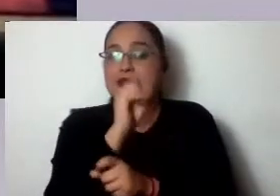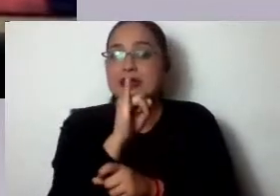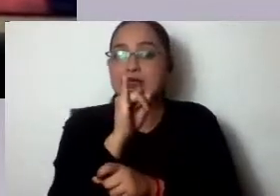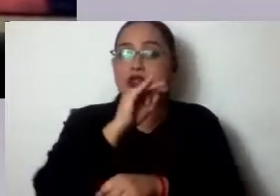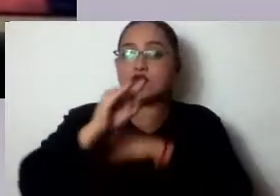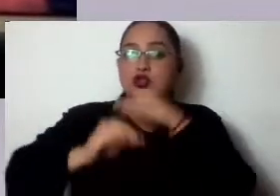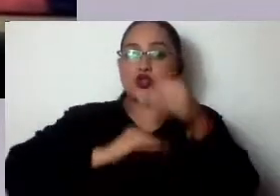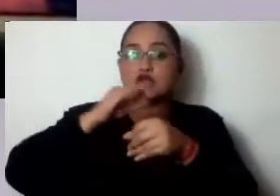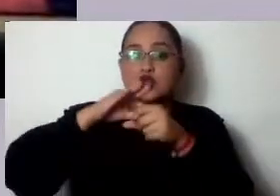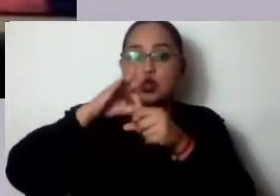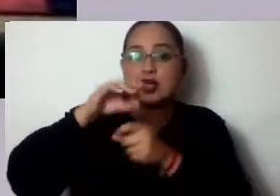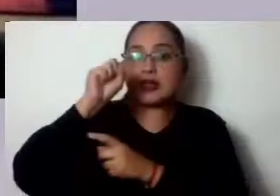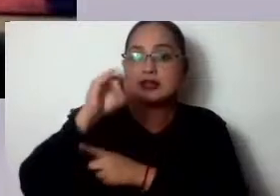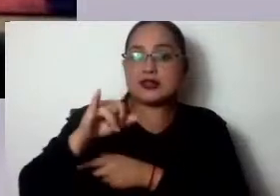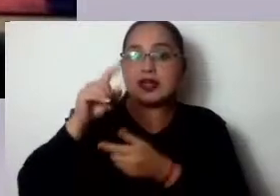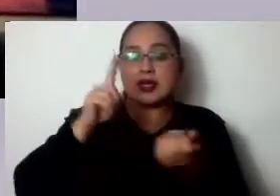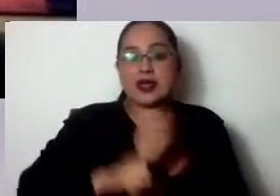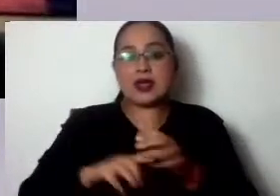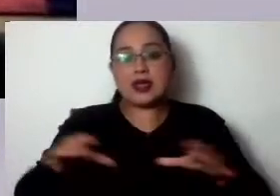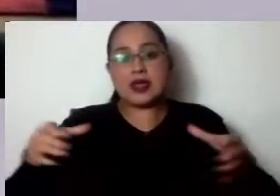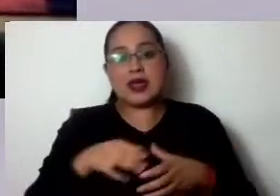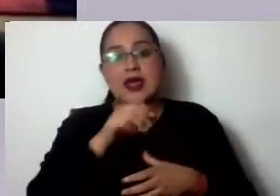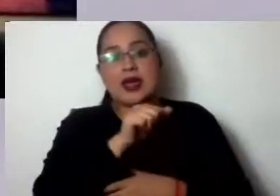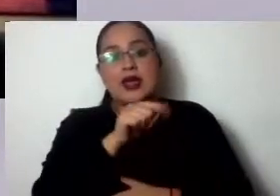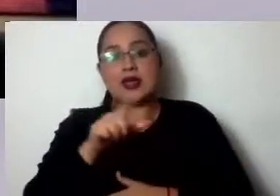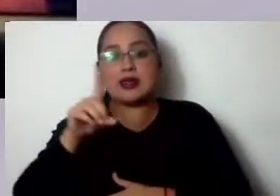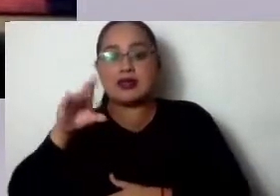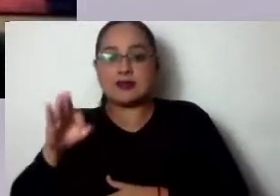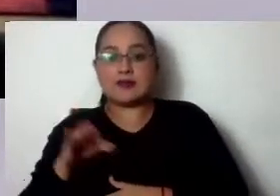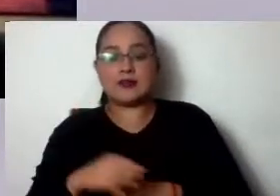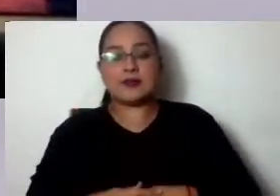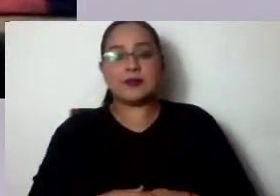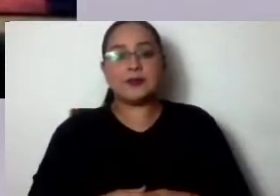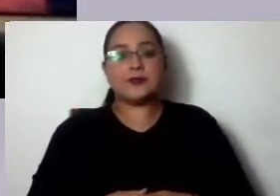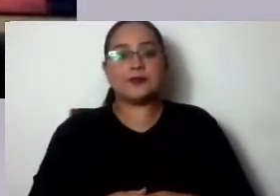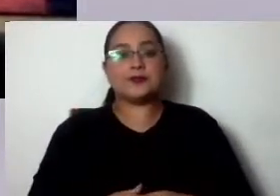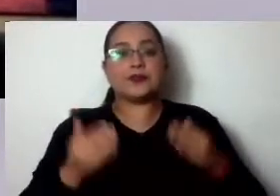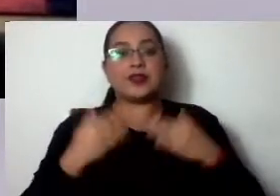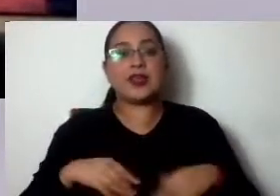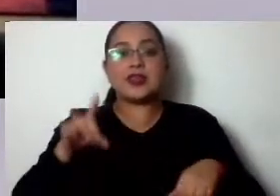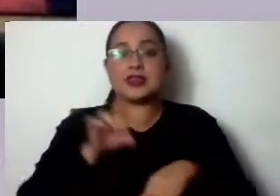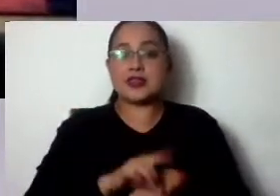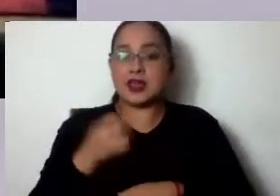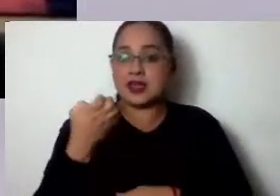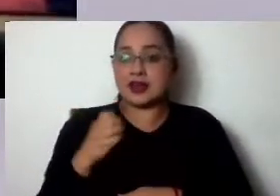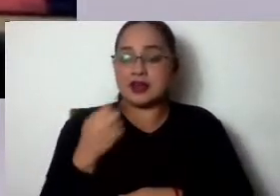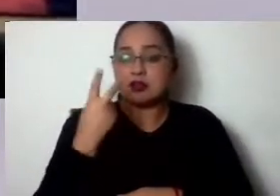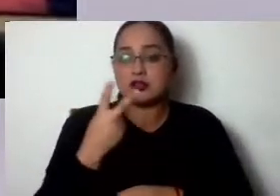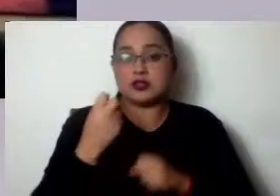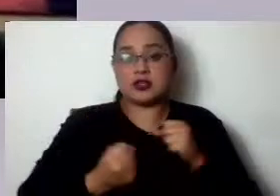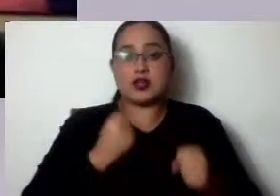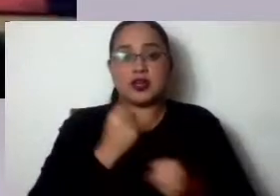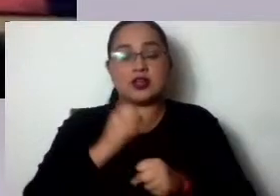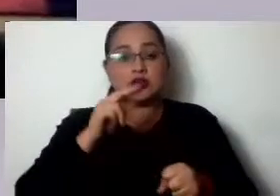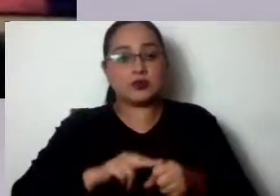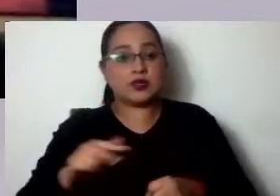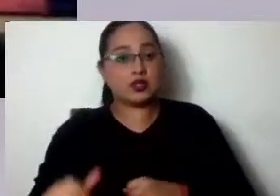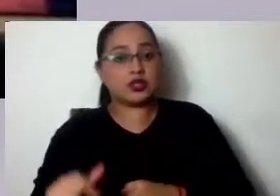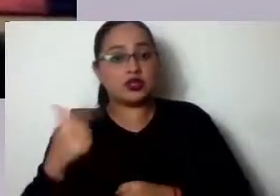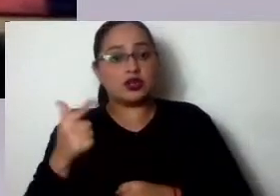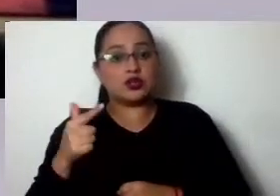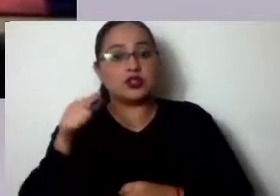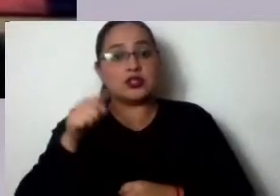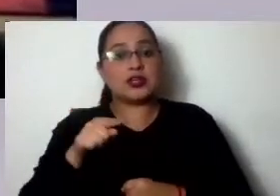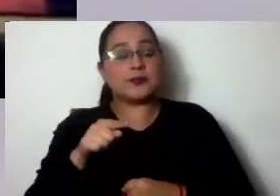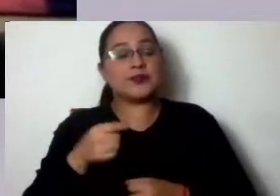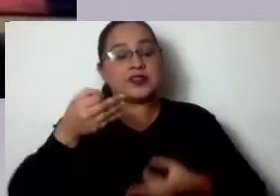por la asamblea legislativa del distrito federal el 2 de enero de 2012 el pleno de la sala superior